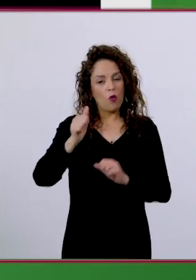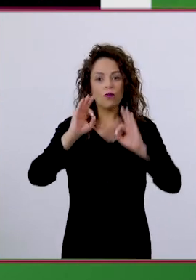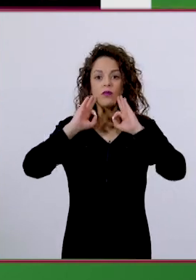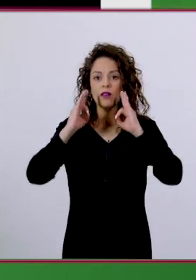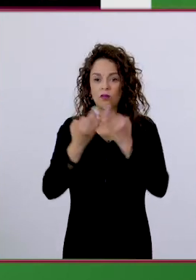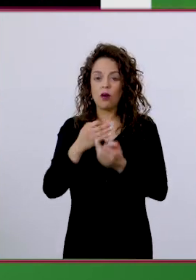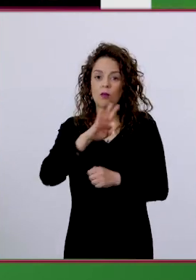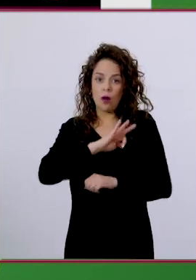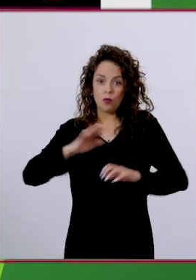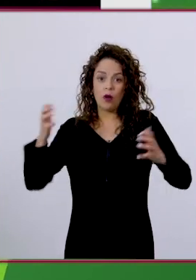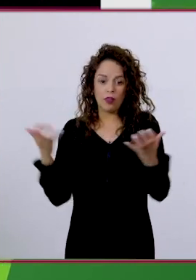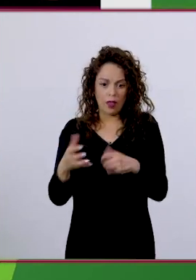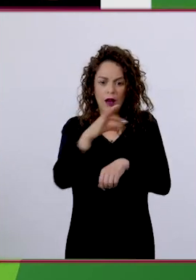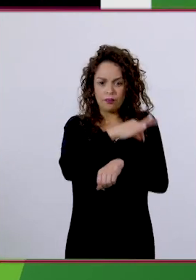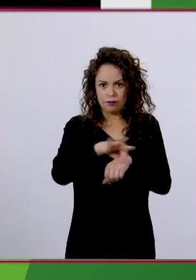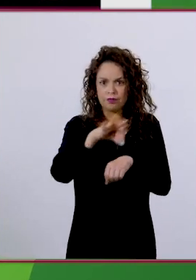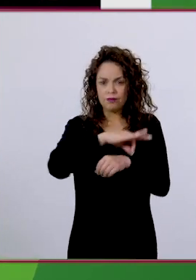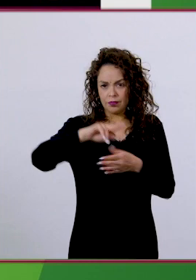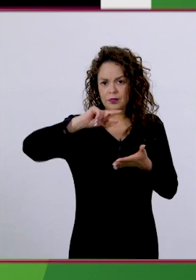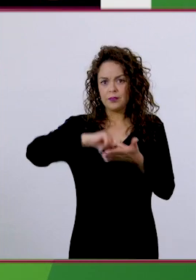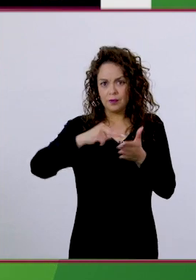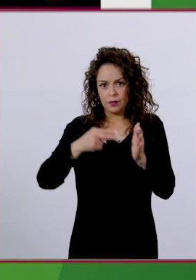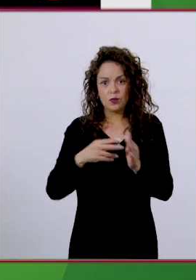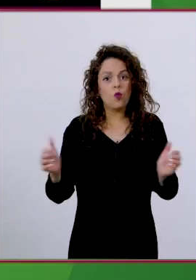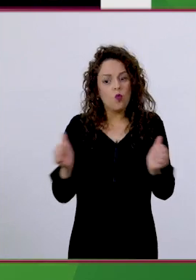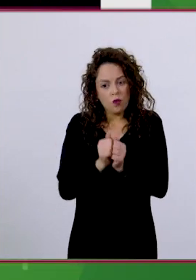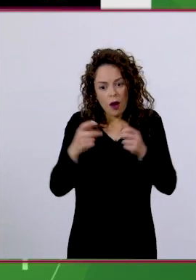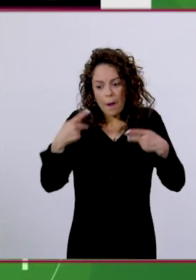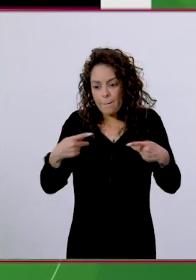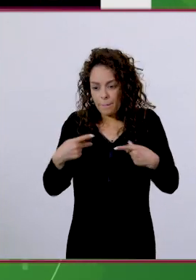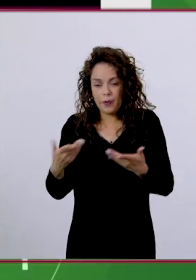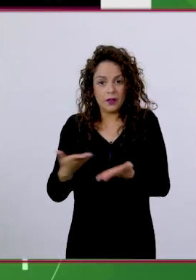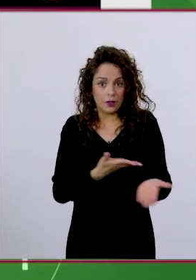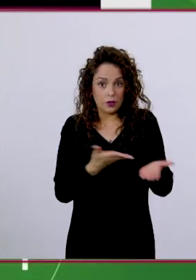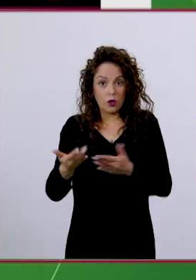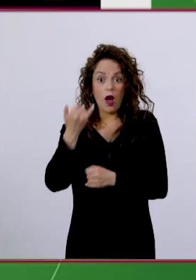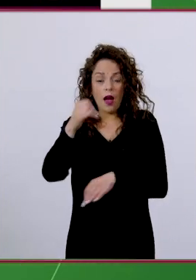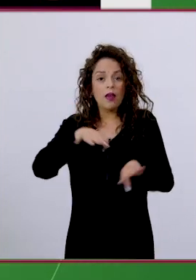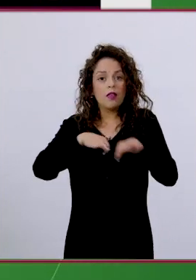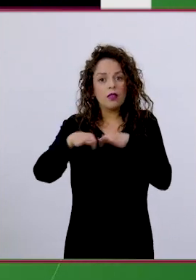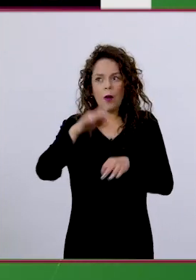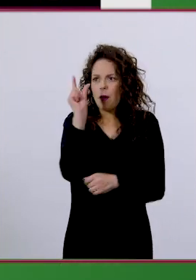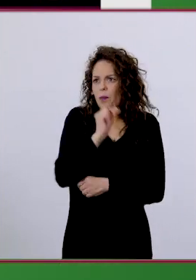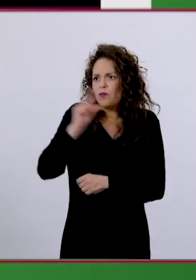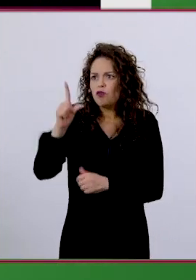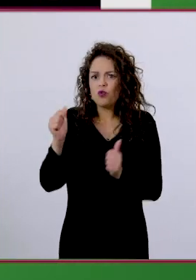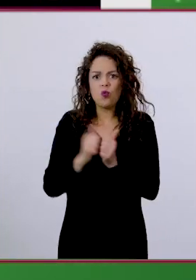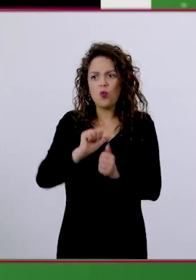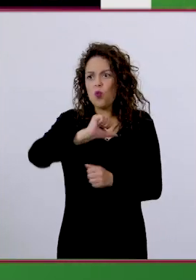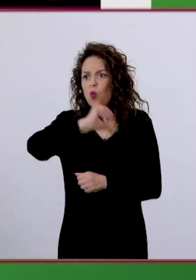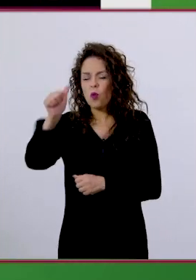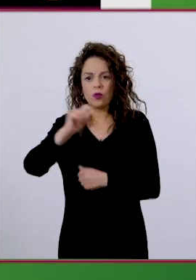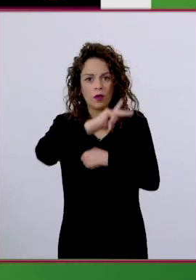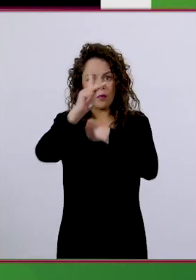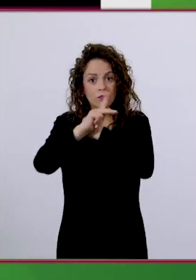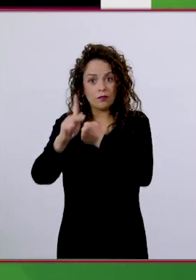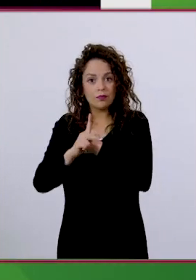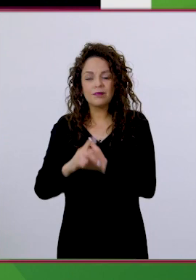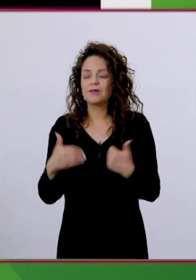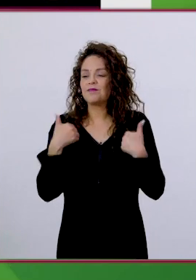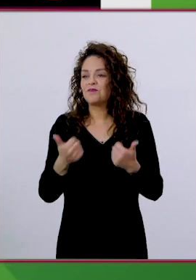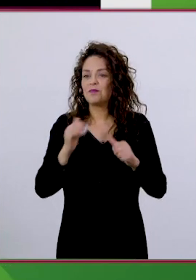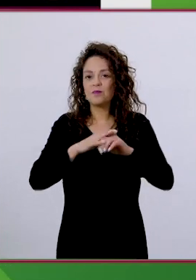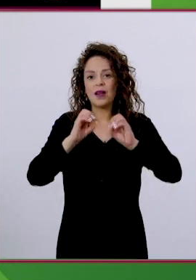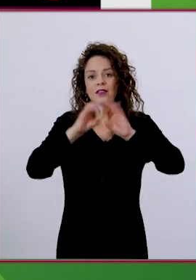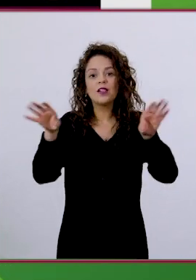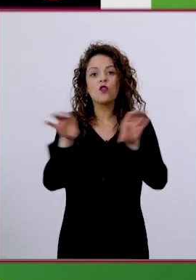gente. Asimismo, al trabajar con profesionales de distintos países, nos ha permitido conocer cómo han logrado solucionar